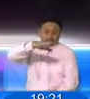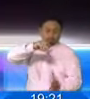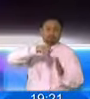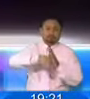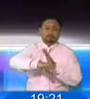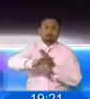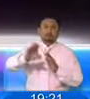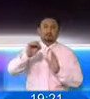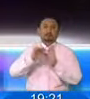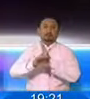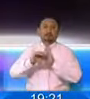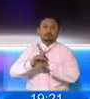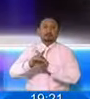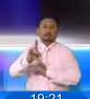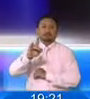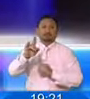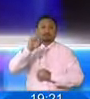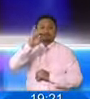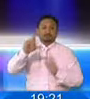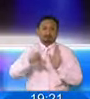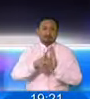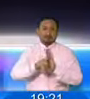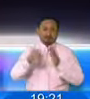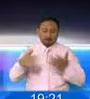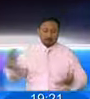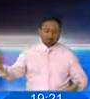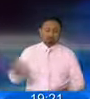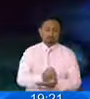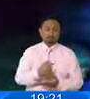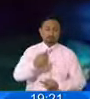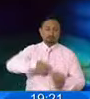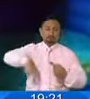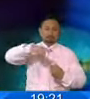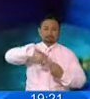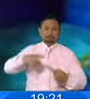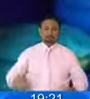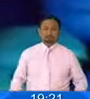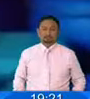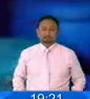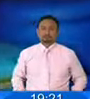almacenados en una bodega clandestina decomisados. Ya regresamos.